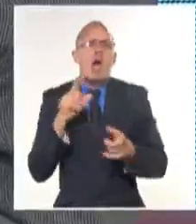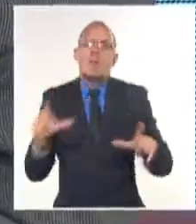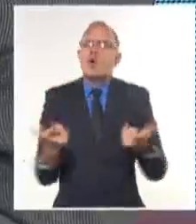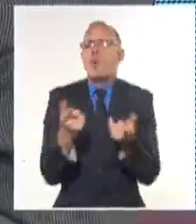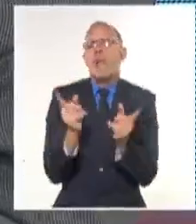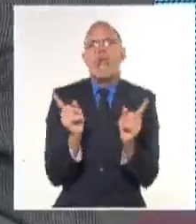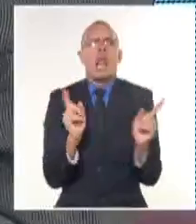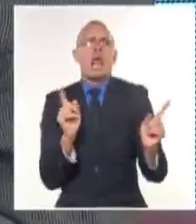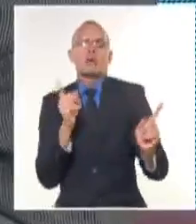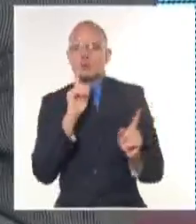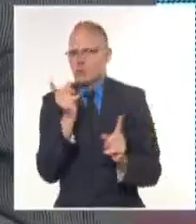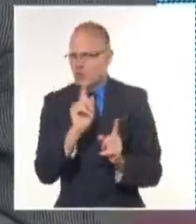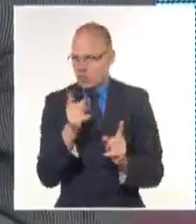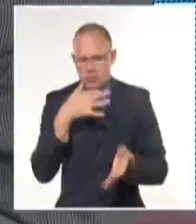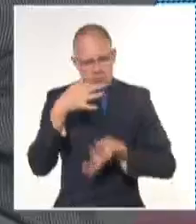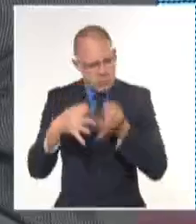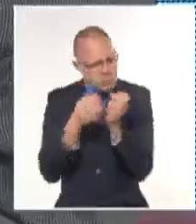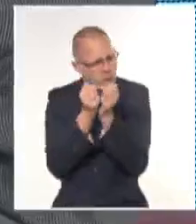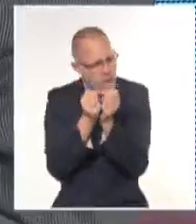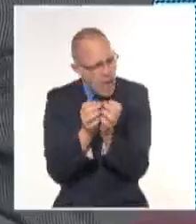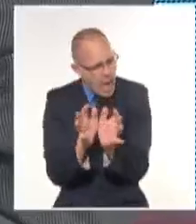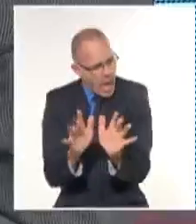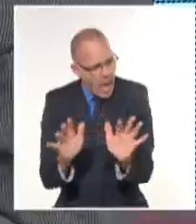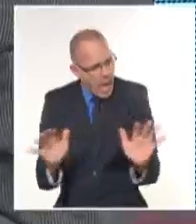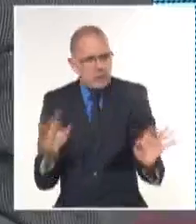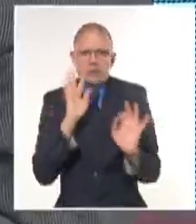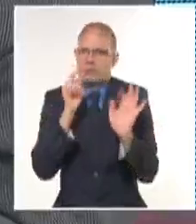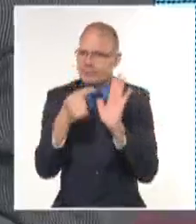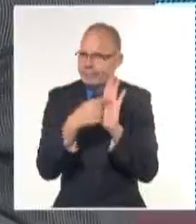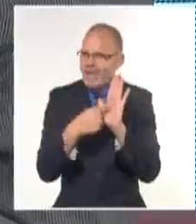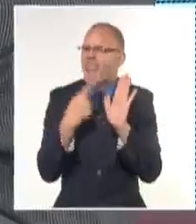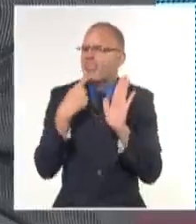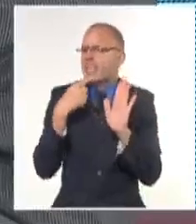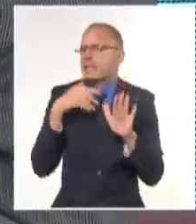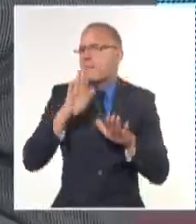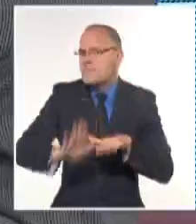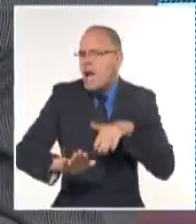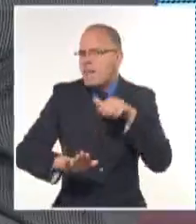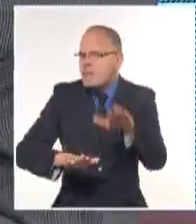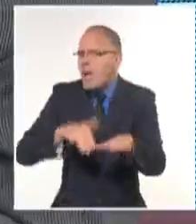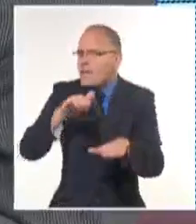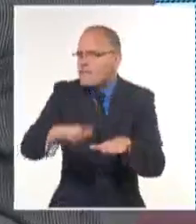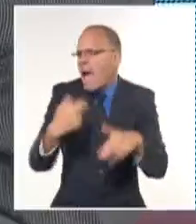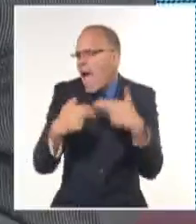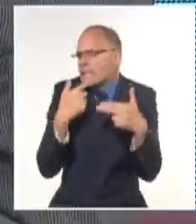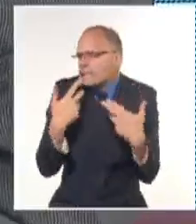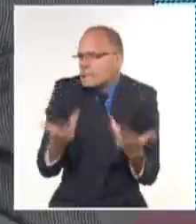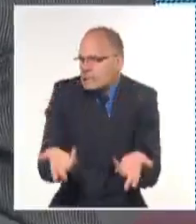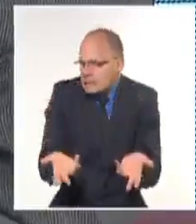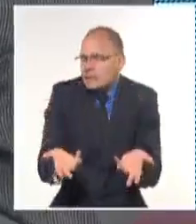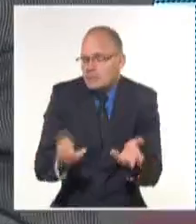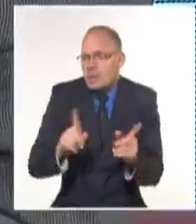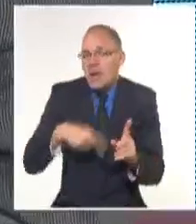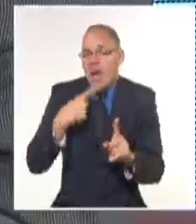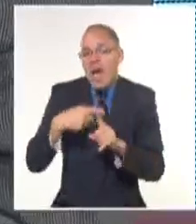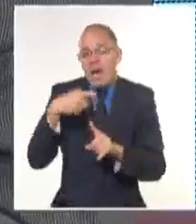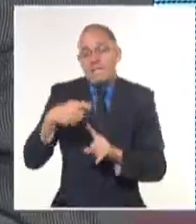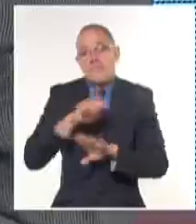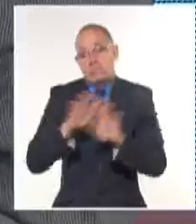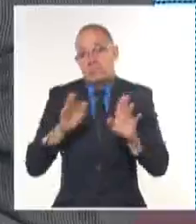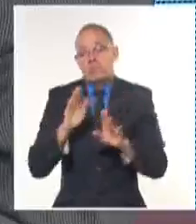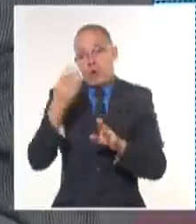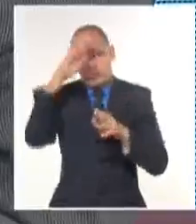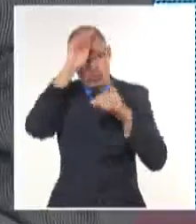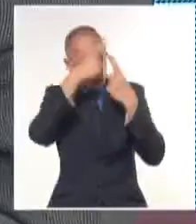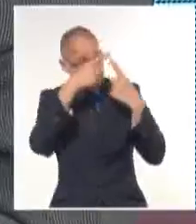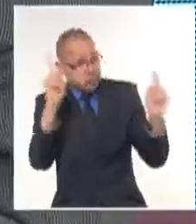Esta metodología inclusive es un ejercicio que se promueve con una resolución ya para su aplicación en las entidades de la Contraloría